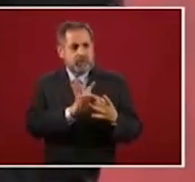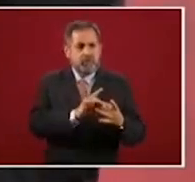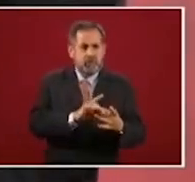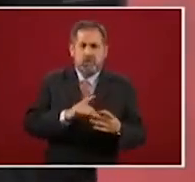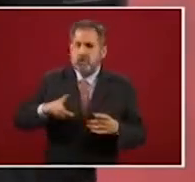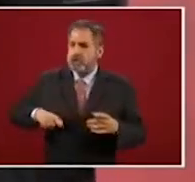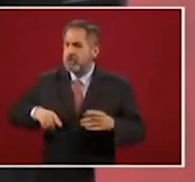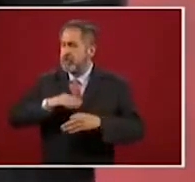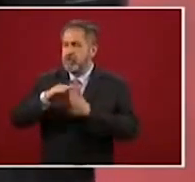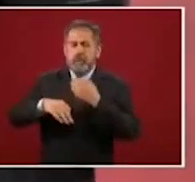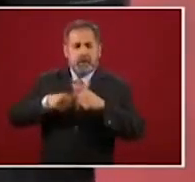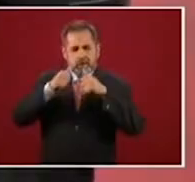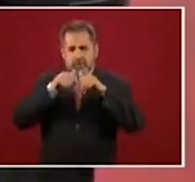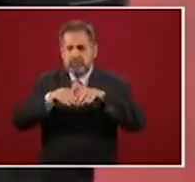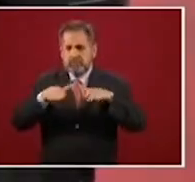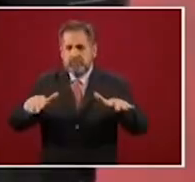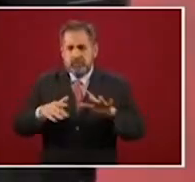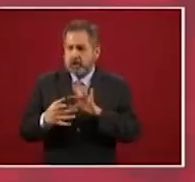para todos,